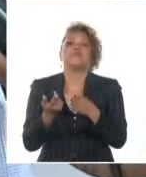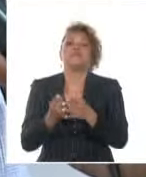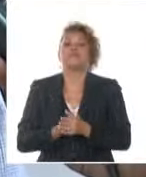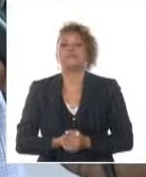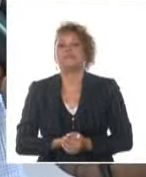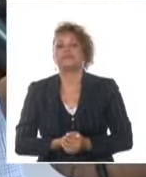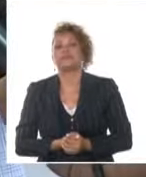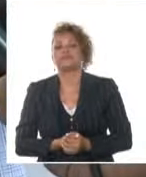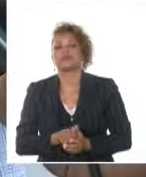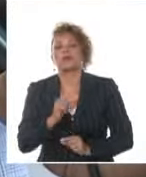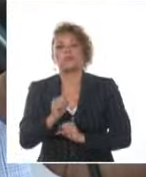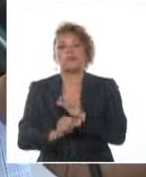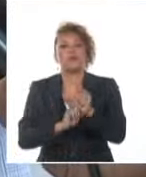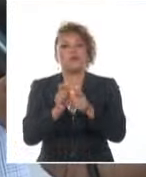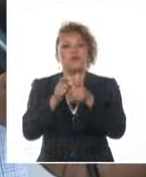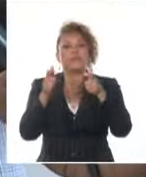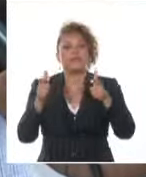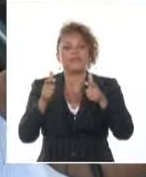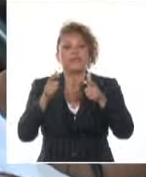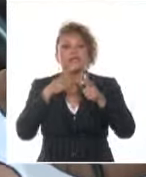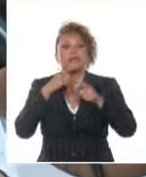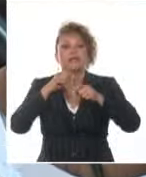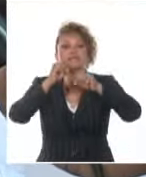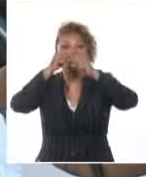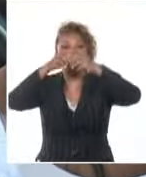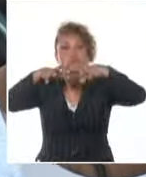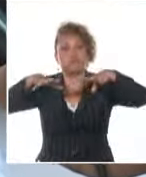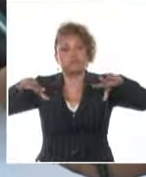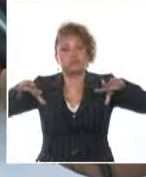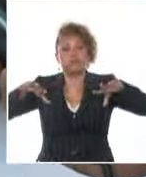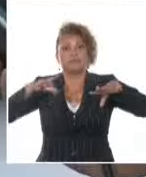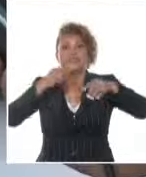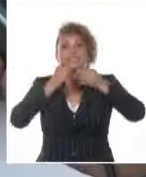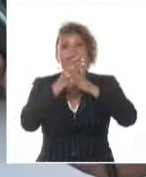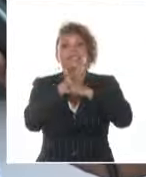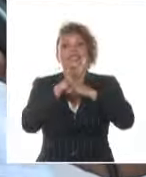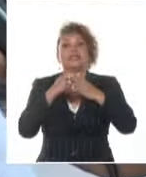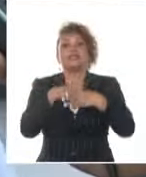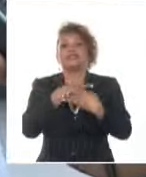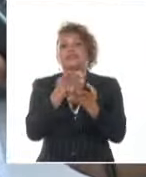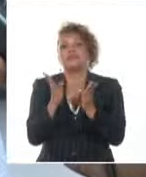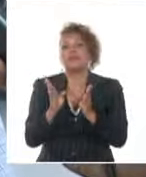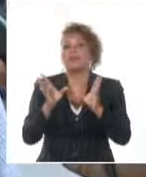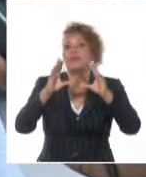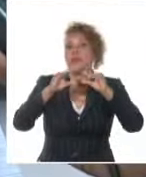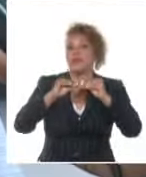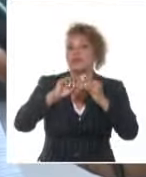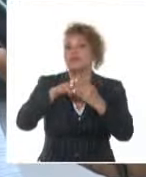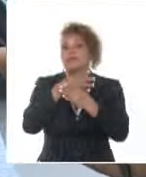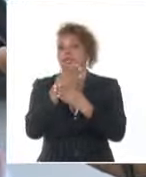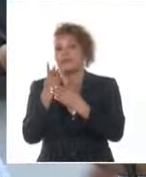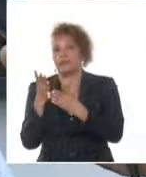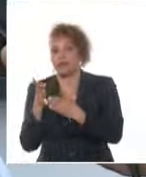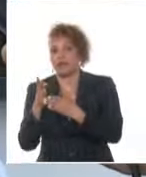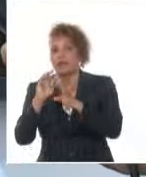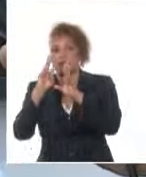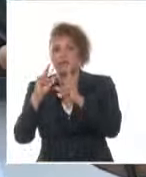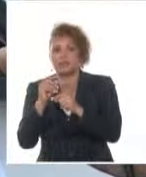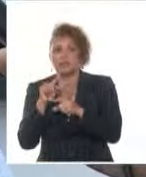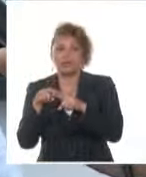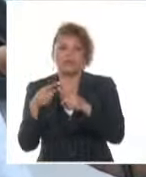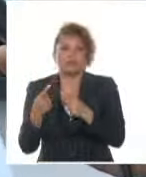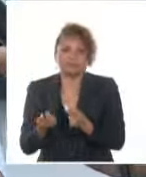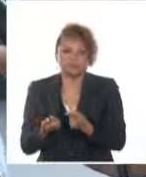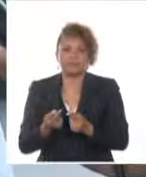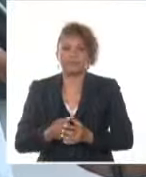para incrementar la generación con la generación distribuida en la noche y madrugada. Eso, por supuesto, va a traer como resultado, de acuerdo a las estimaciones